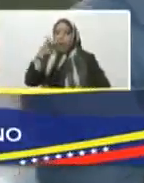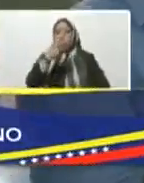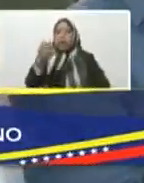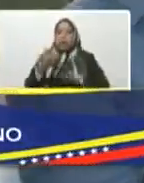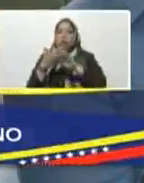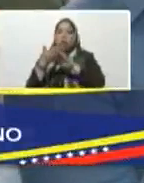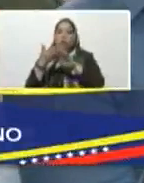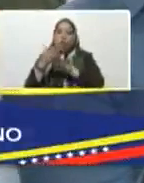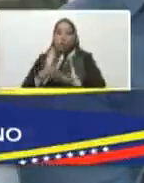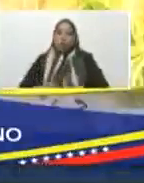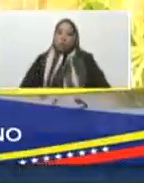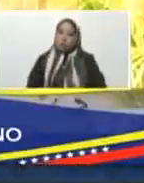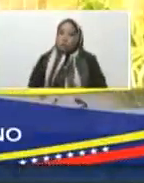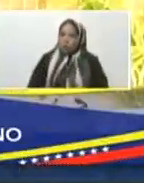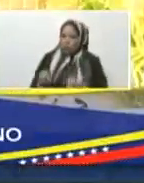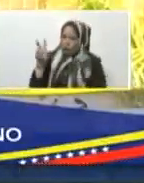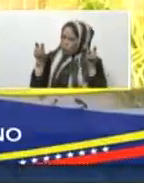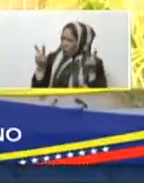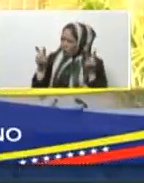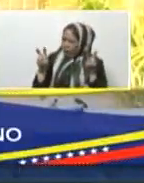¿Y eso dónde lo sacaron, vale?